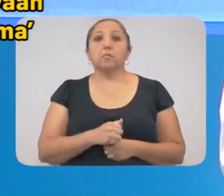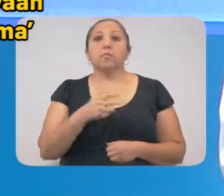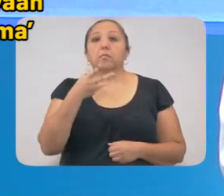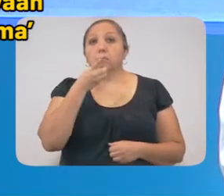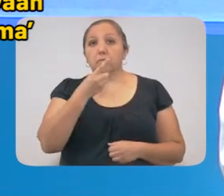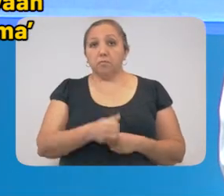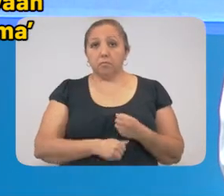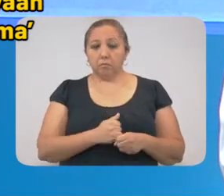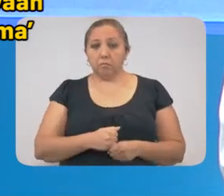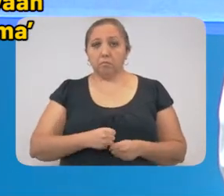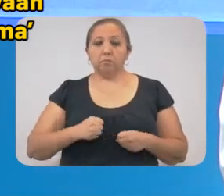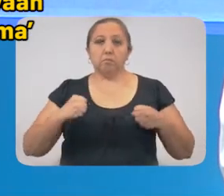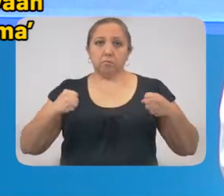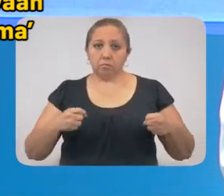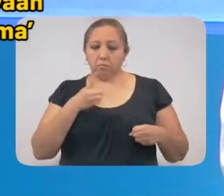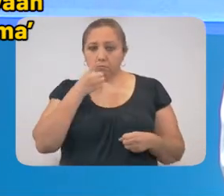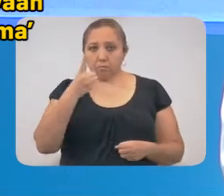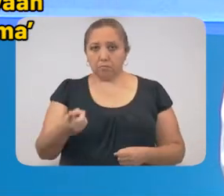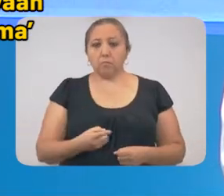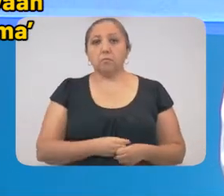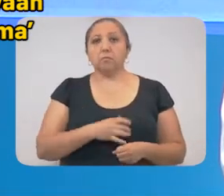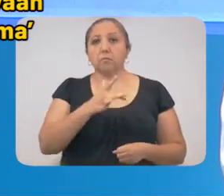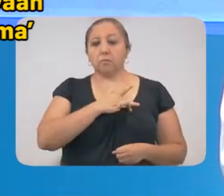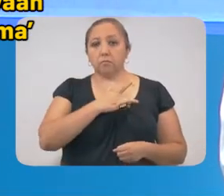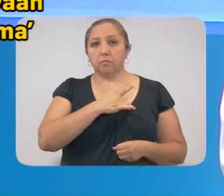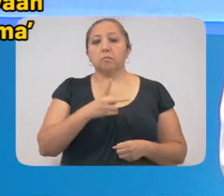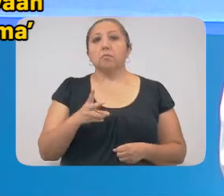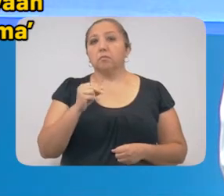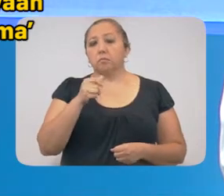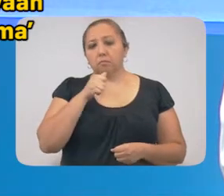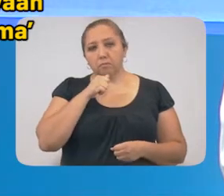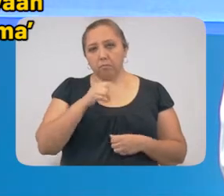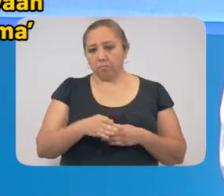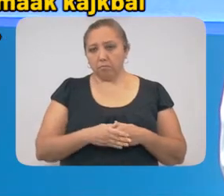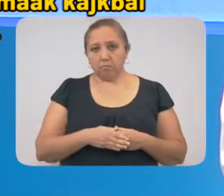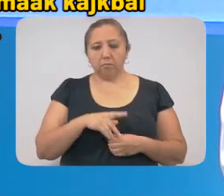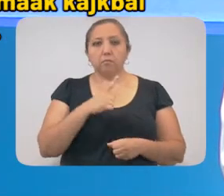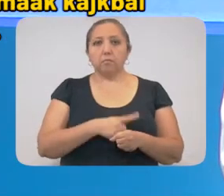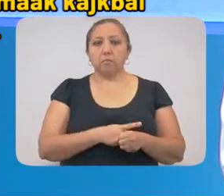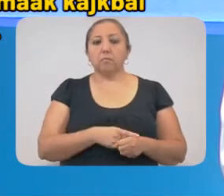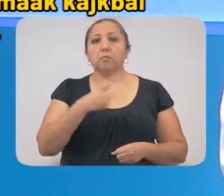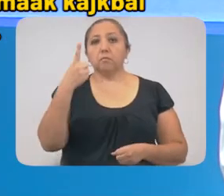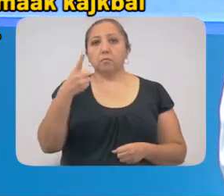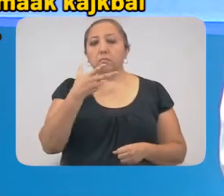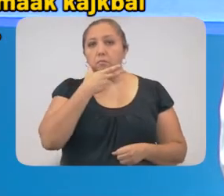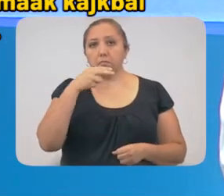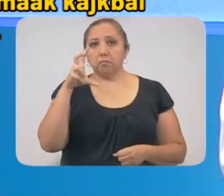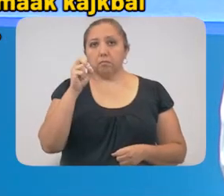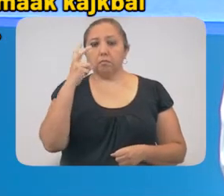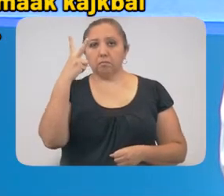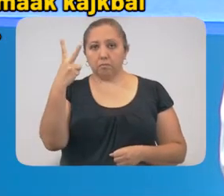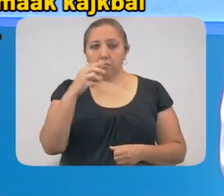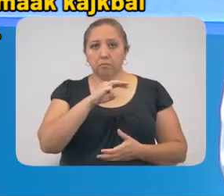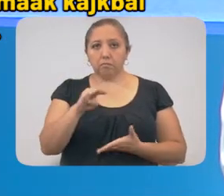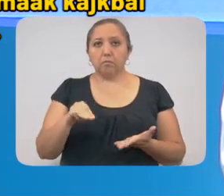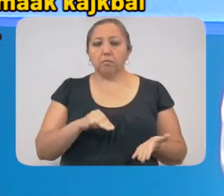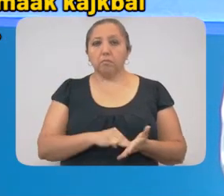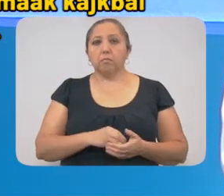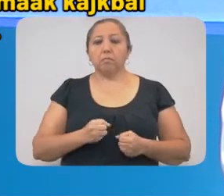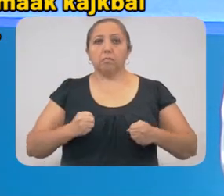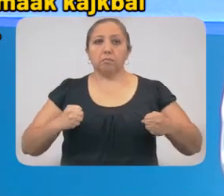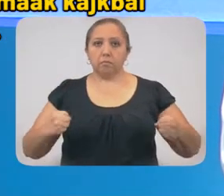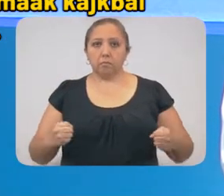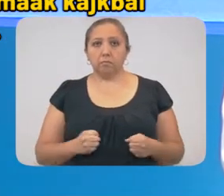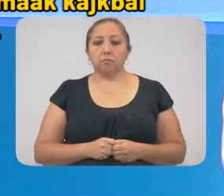con obesidad y hepatopatía crónica. Sus contactos no reportan síntomas. Un hombre de 32 años de Mérida, con